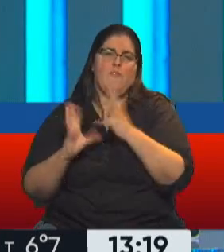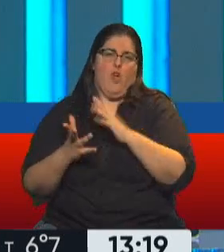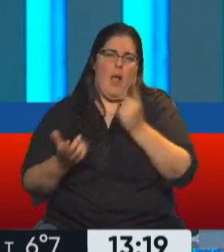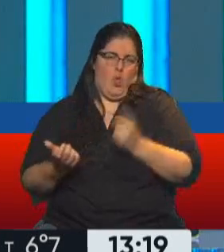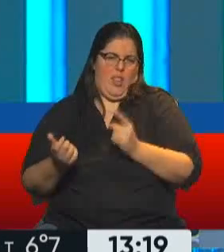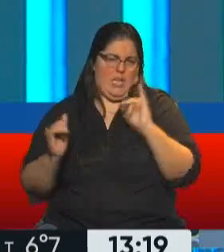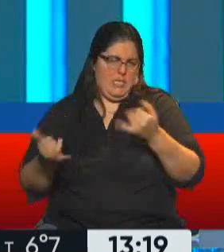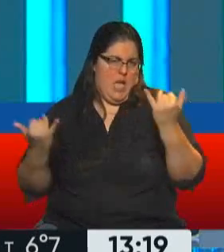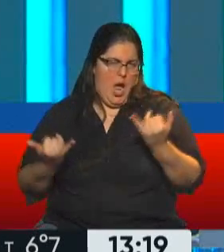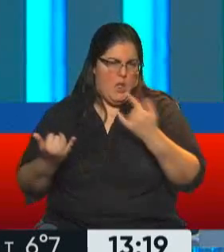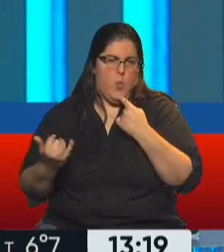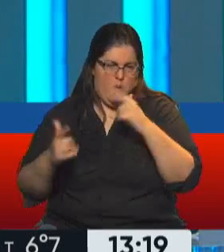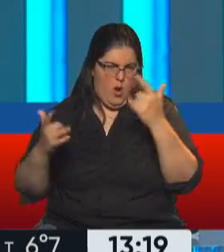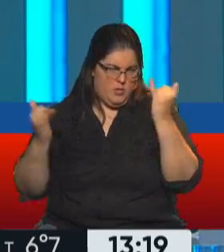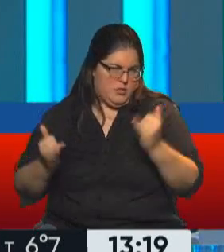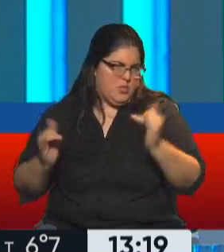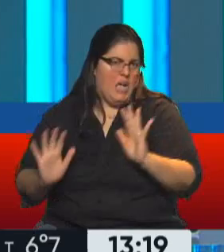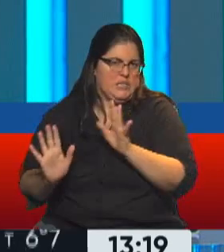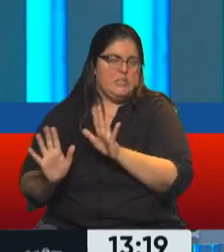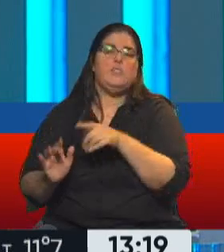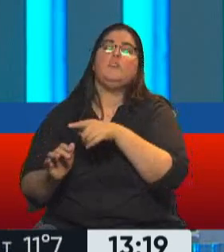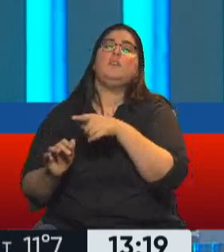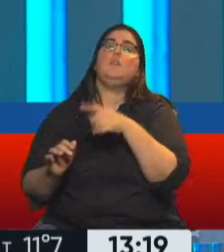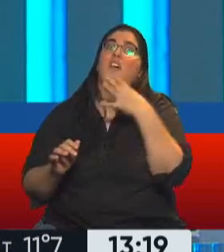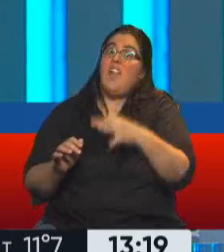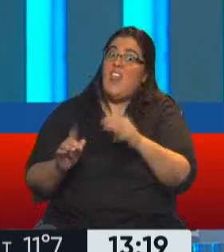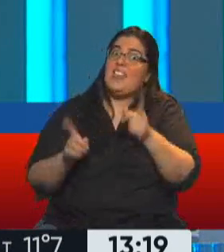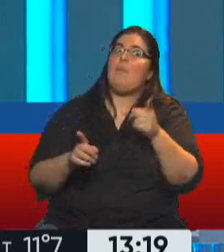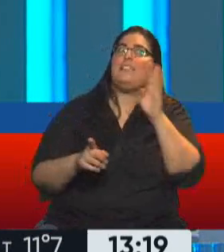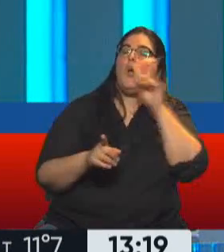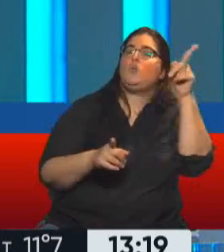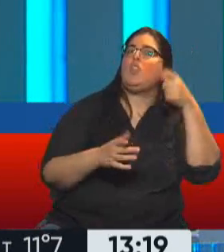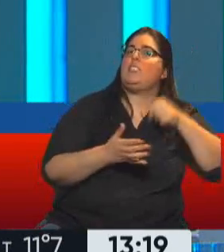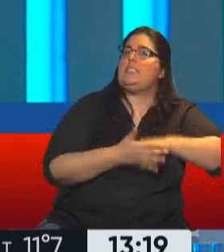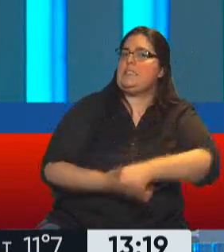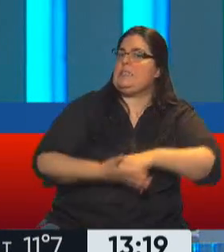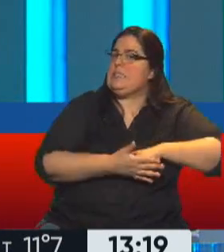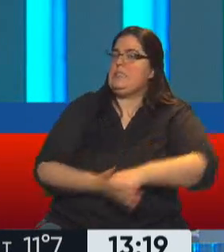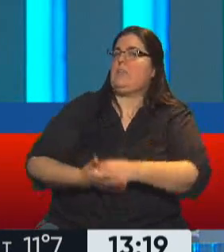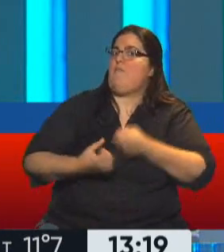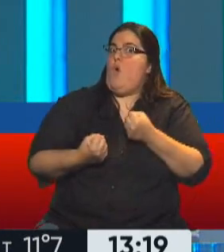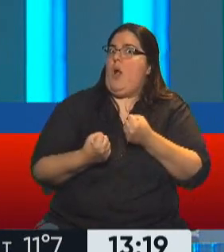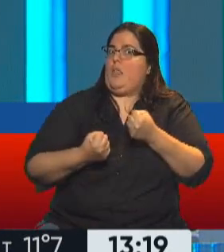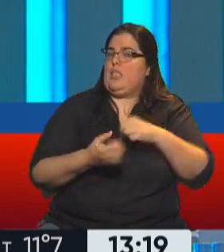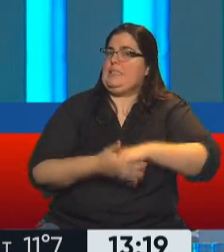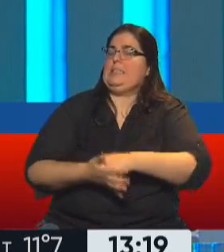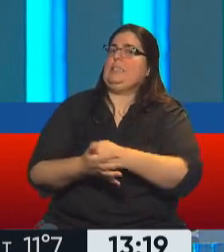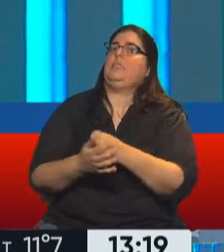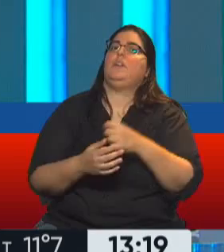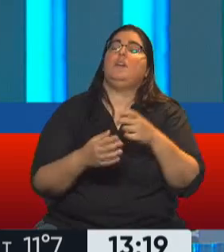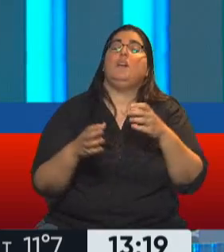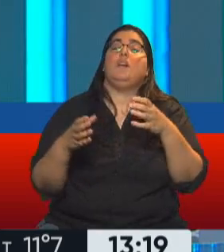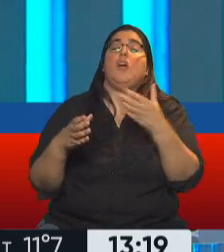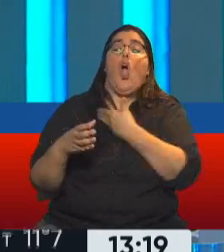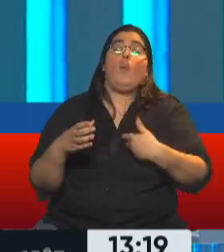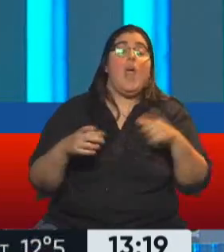autoritaria, sin ninguna duda. Pero también es cierto que la presión de Estados Unidos es cada vez más fuerte y hay una oposición muy poco representativa,